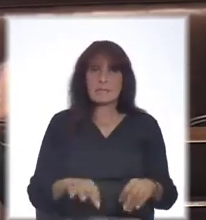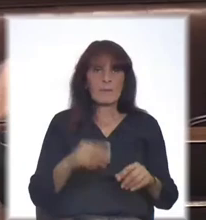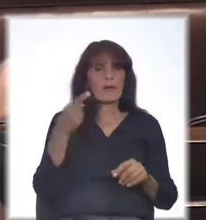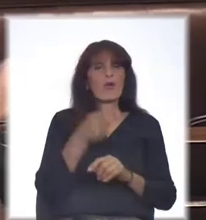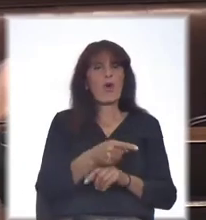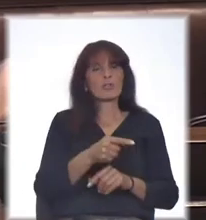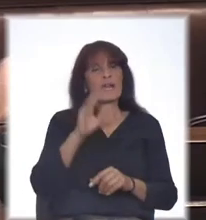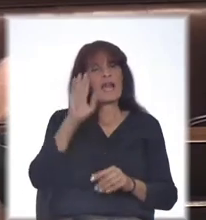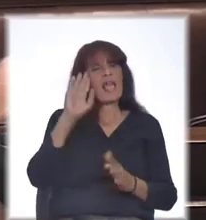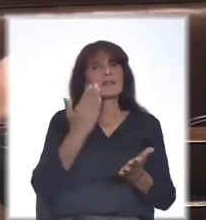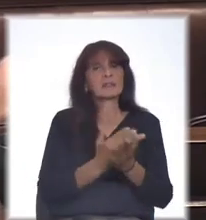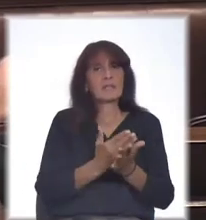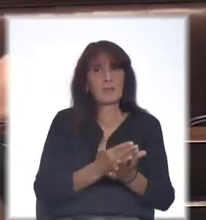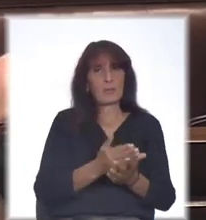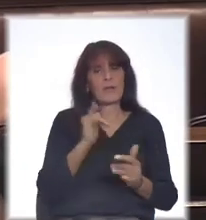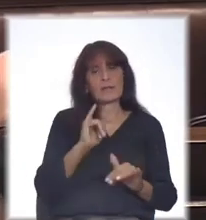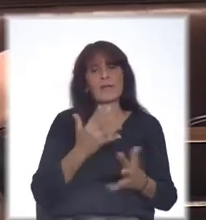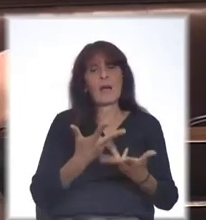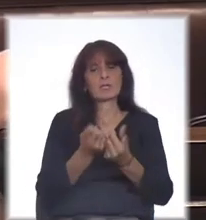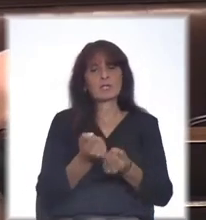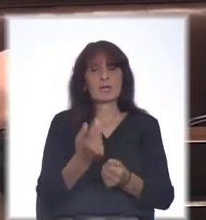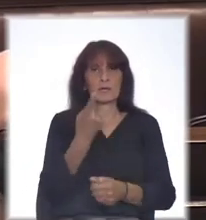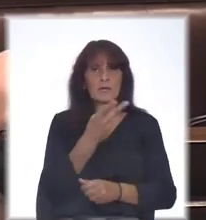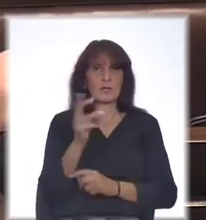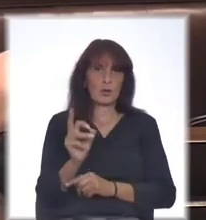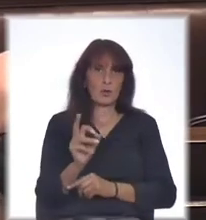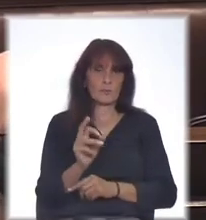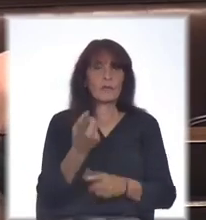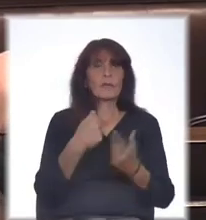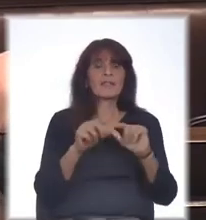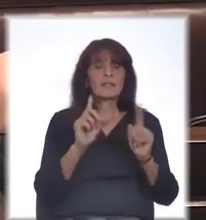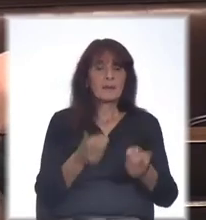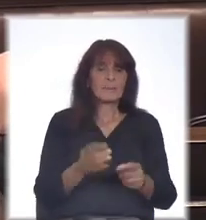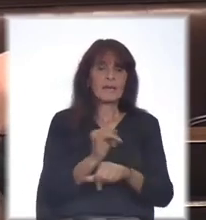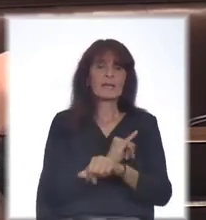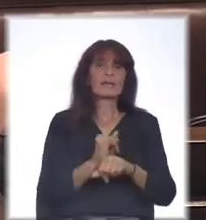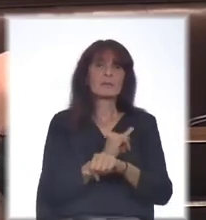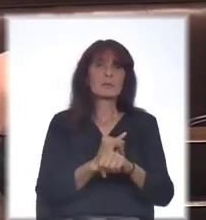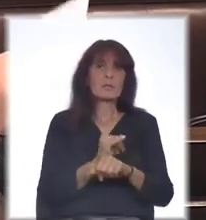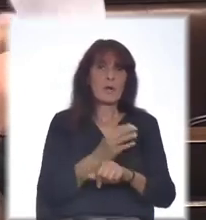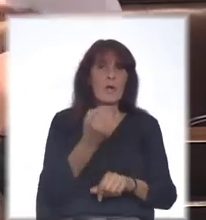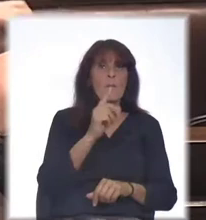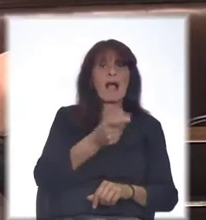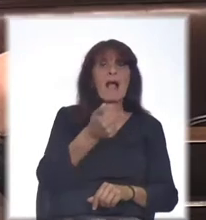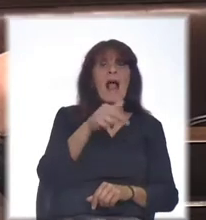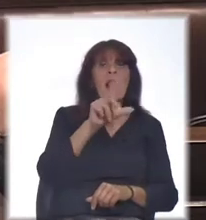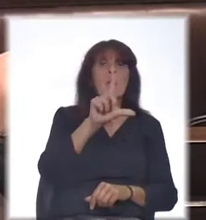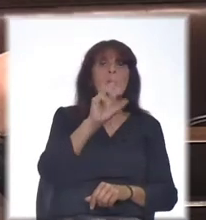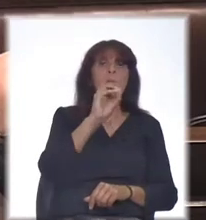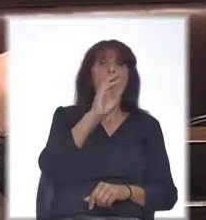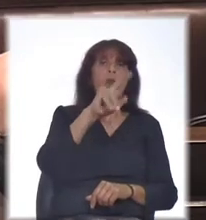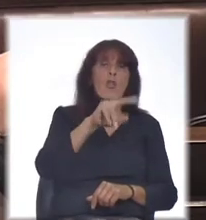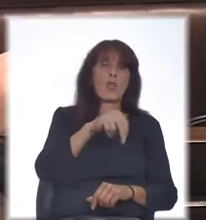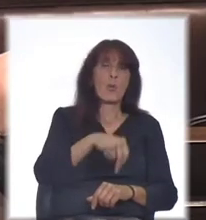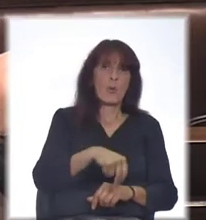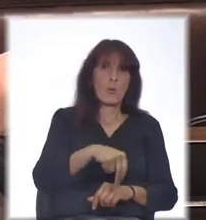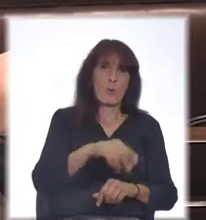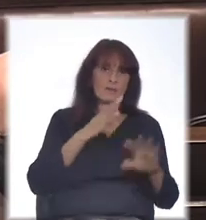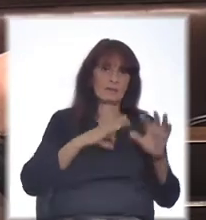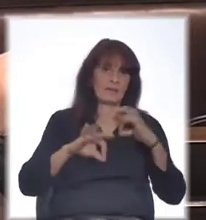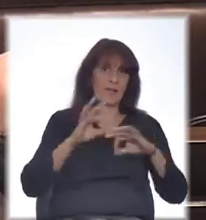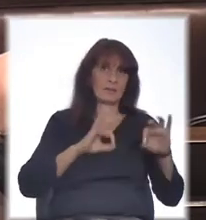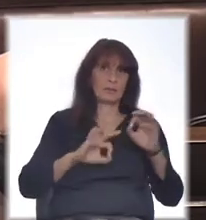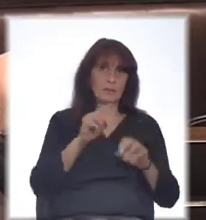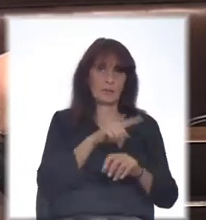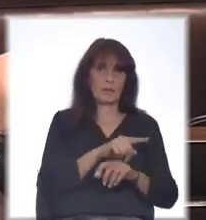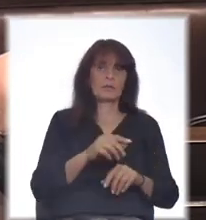la dictadura militar y apoyaron el no. También las instituciones teatrales como el Galpón y el Teatro El Circular. Desde